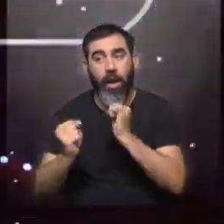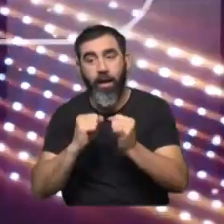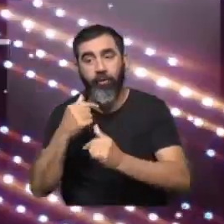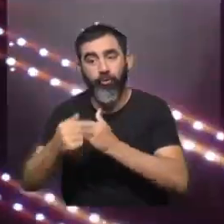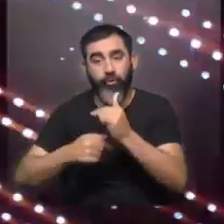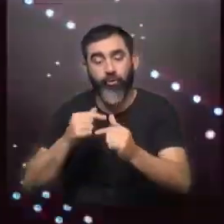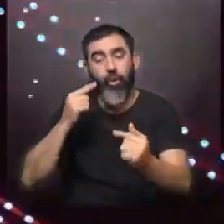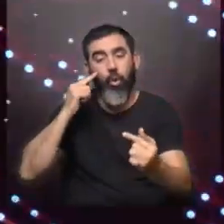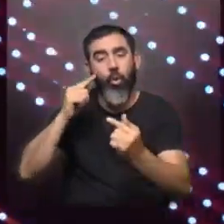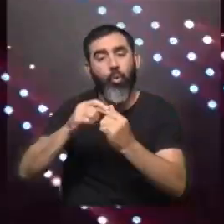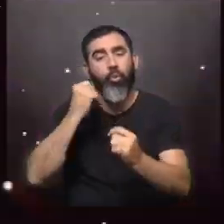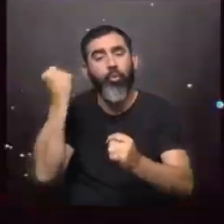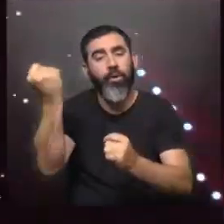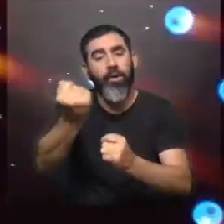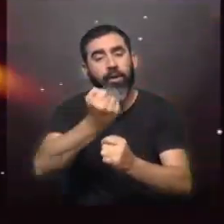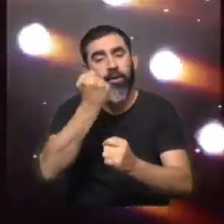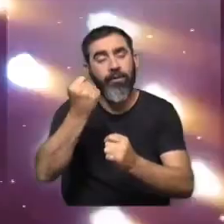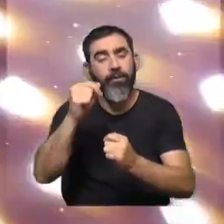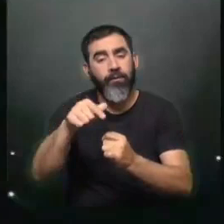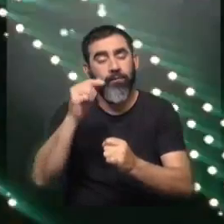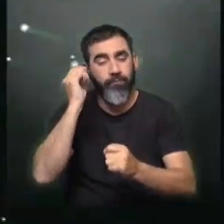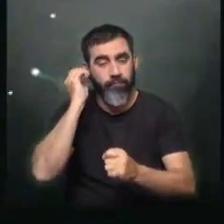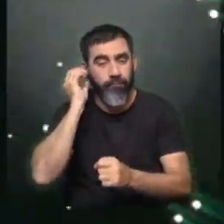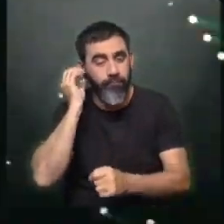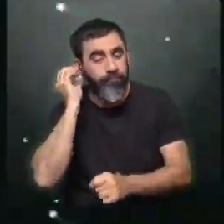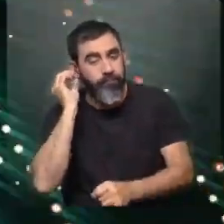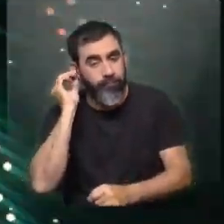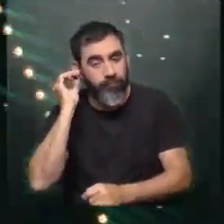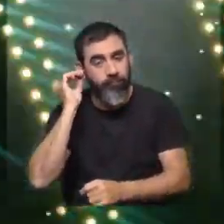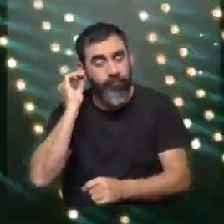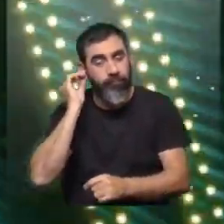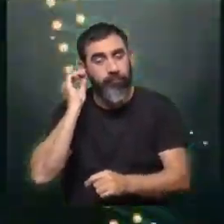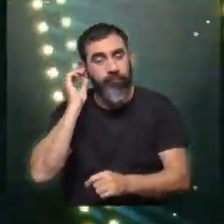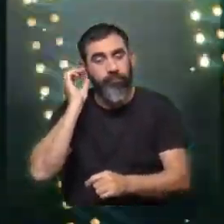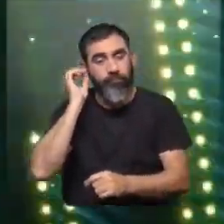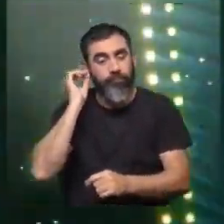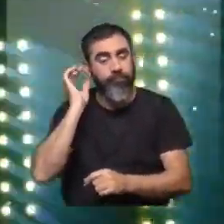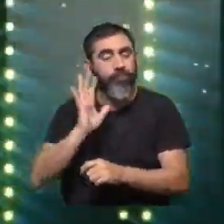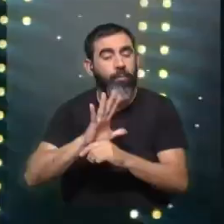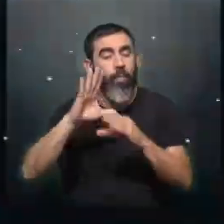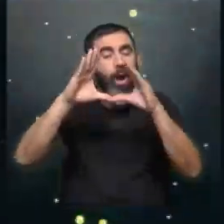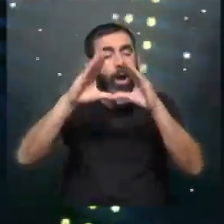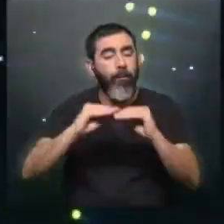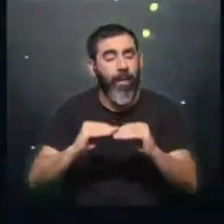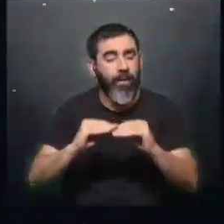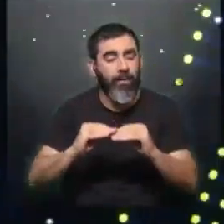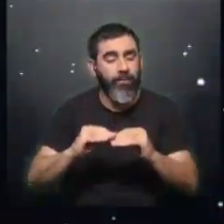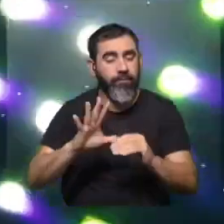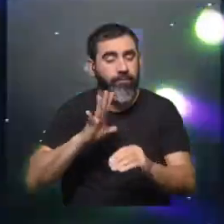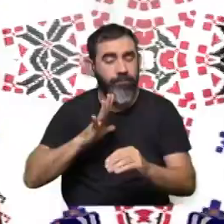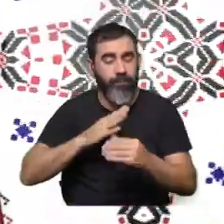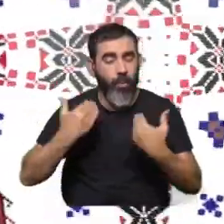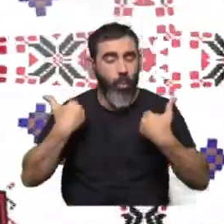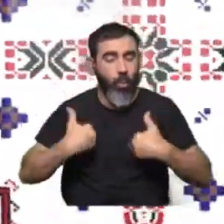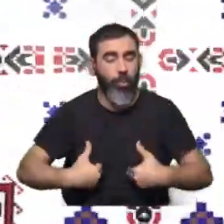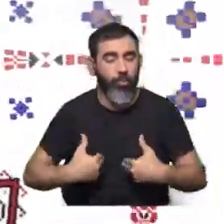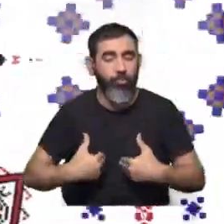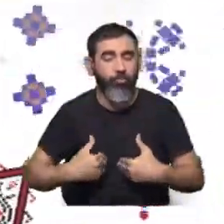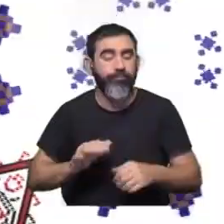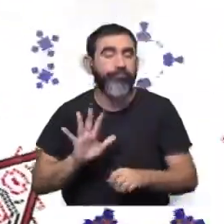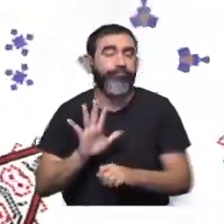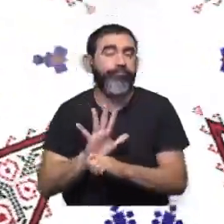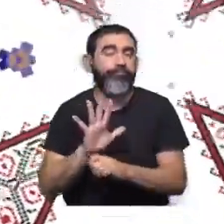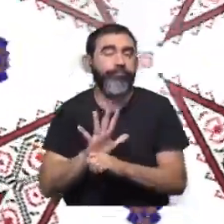la función entonces de las betacarboninas es inhibir, es decir, como apagar una enzima que tenemos en nuestro cuerpo que lo que haría